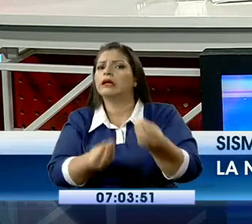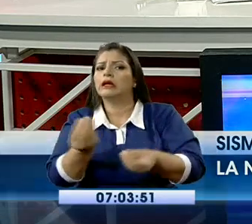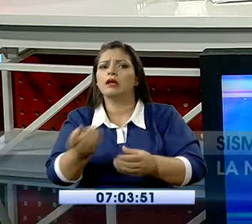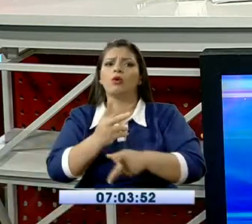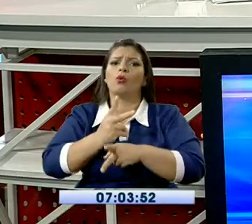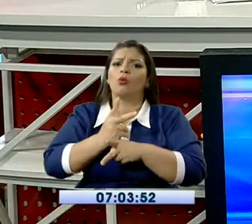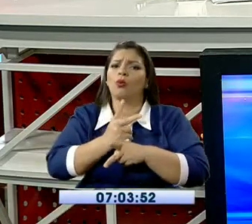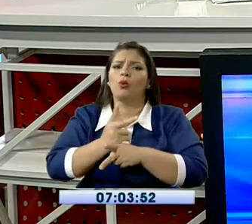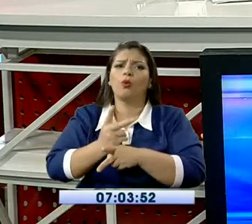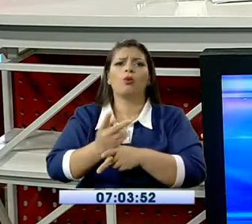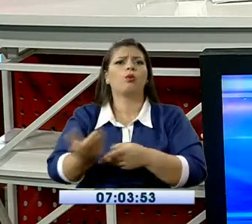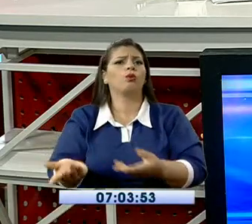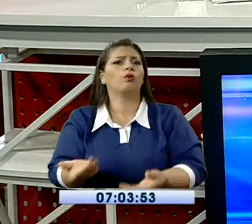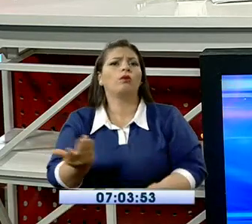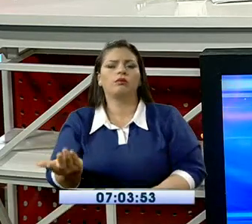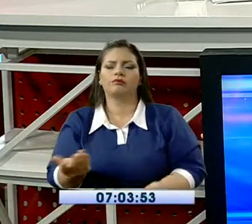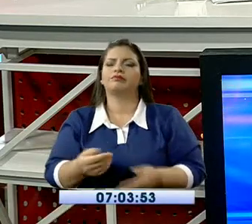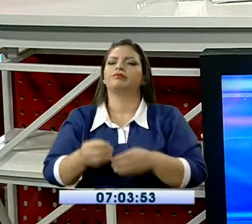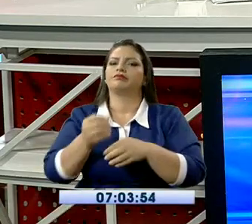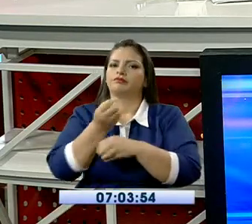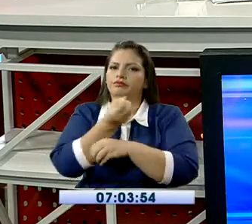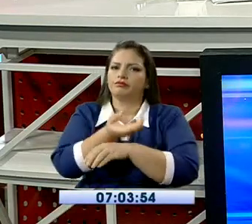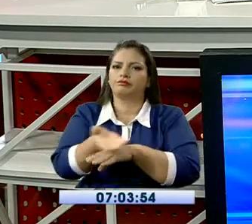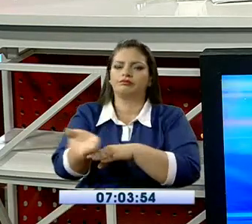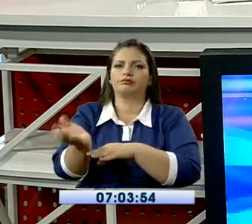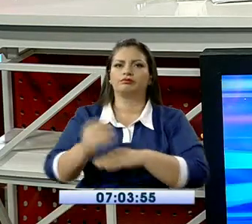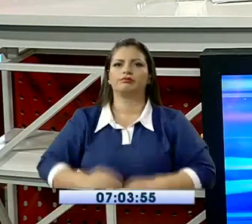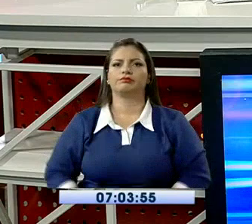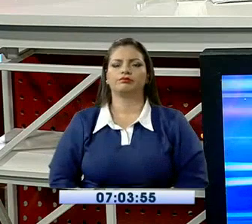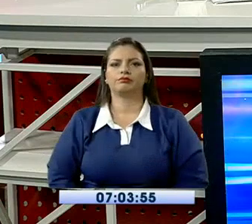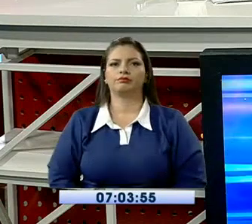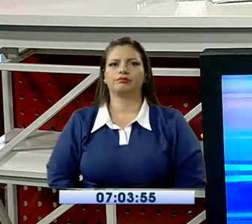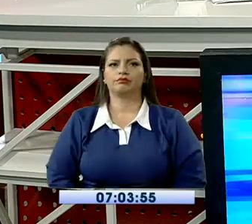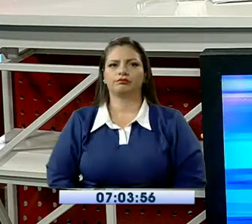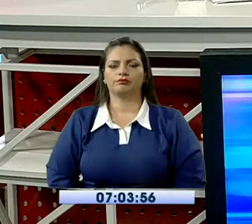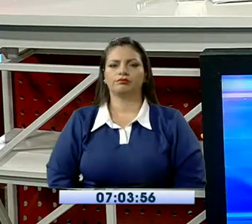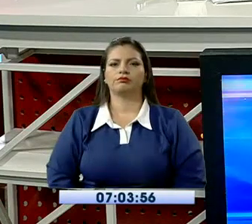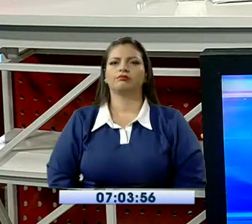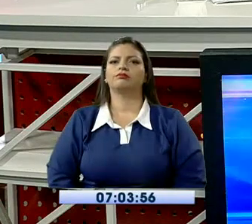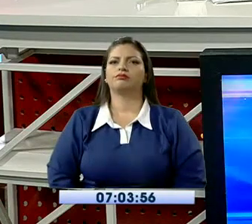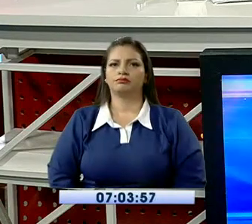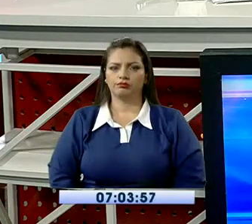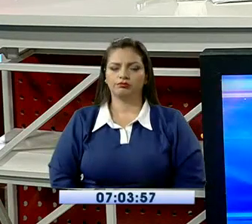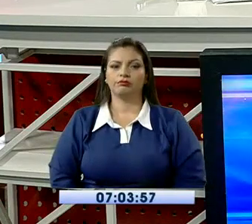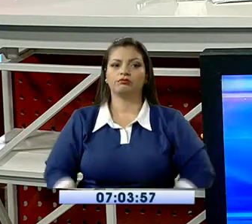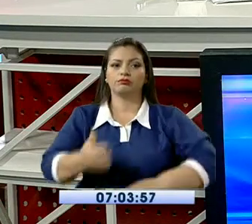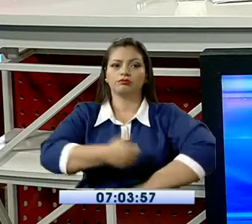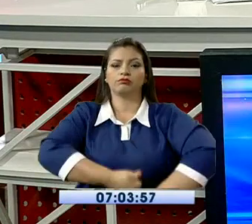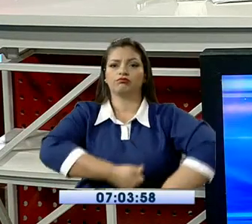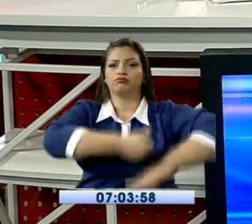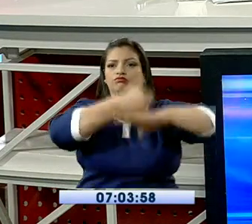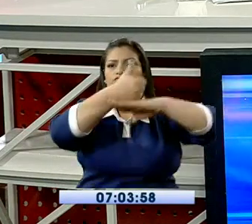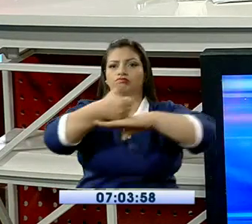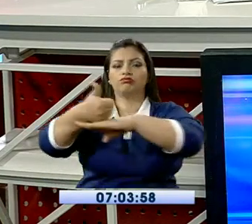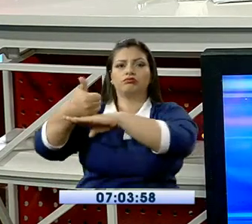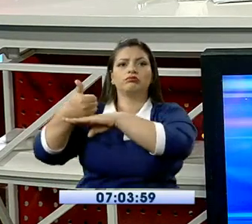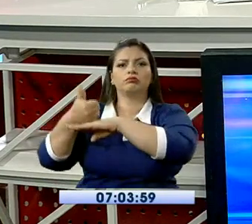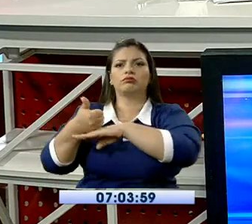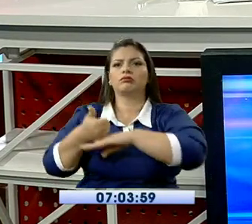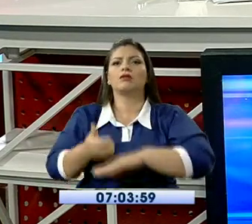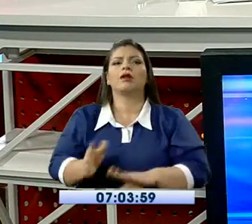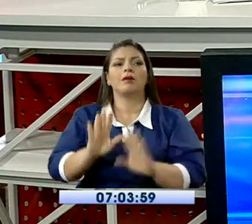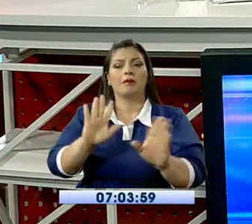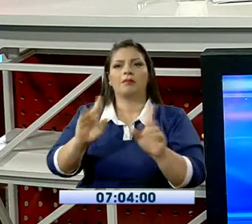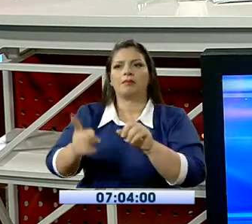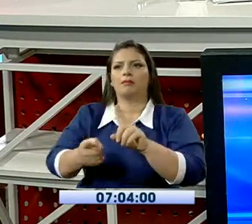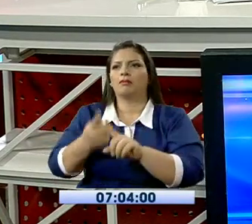es una generalidad, Luisa. Toda autoridad, todos los medios y por todos los medios se informa